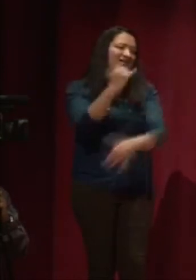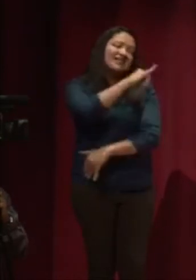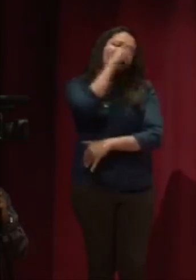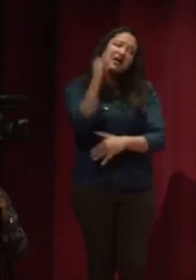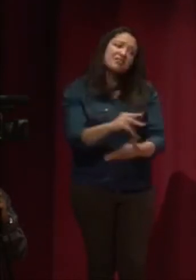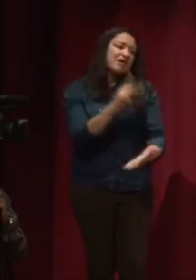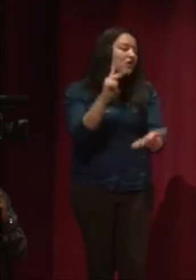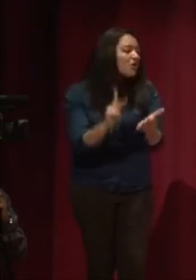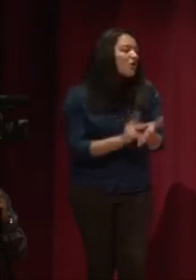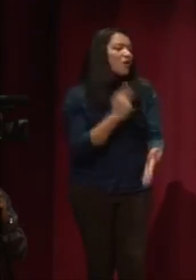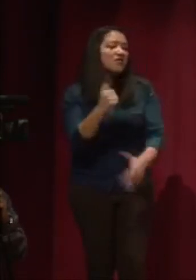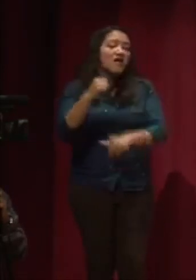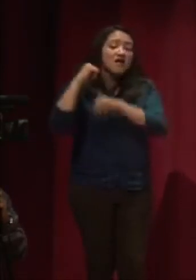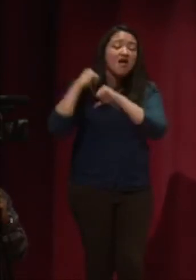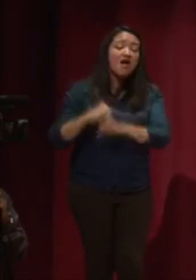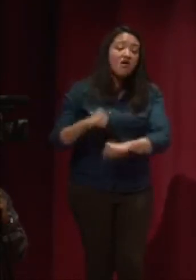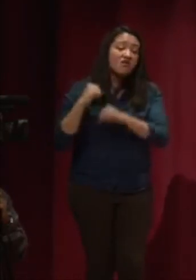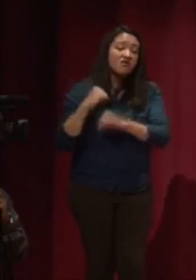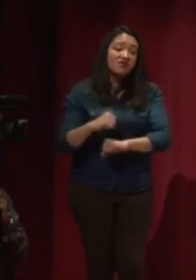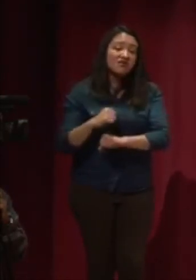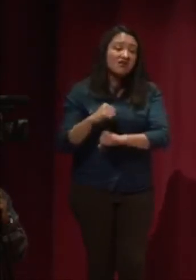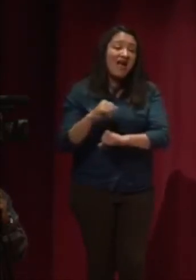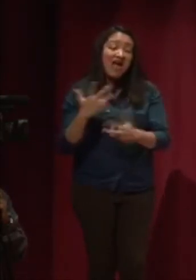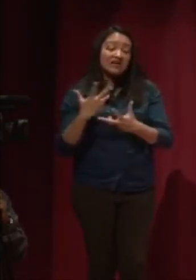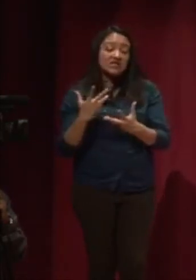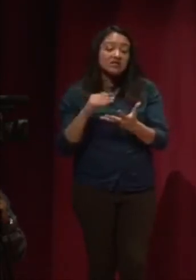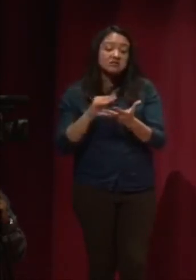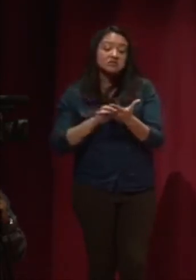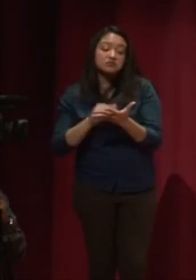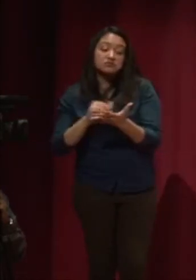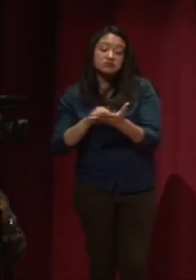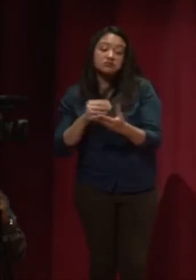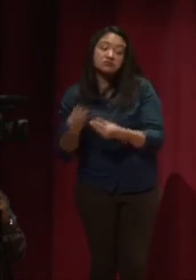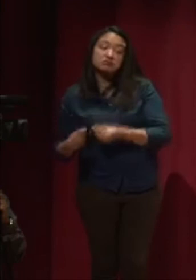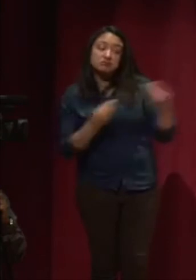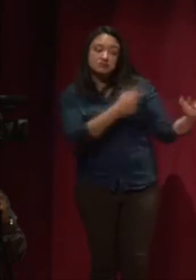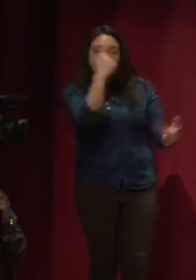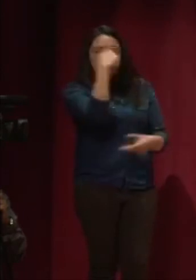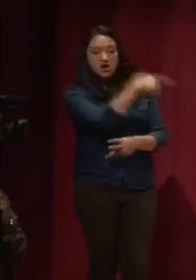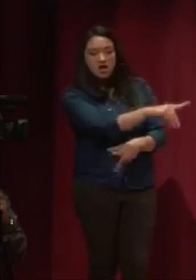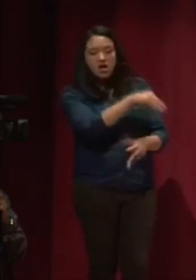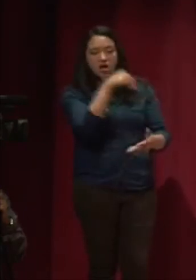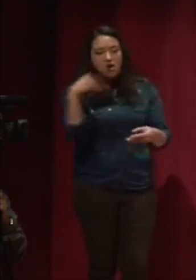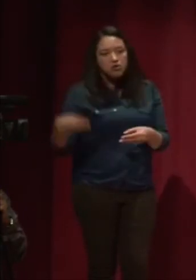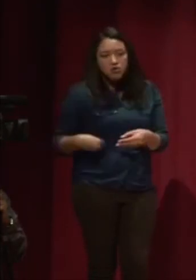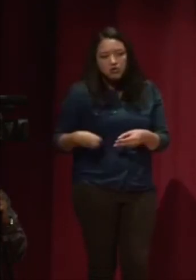suceder, que las autoridades no fabriquen pruebas, que más personas no vayan a